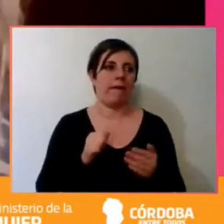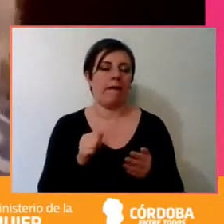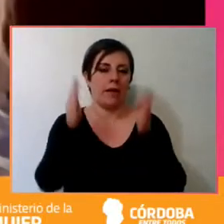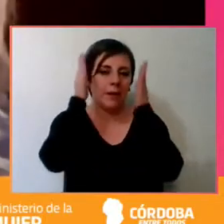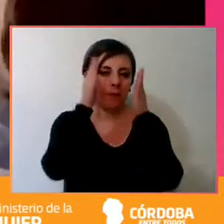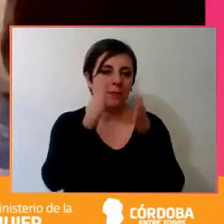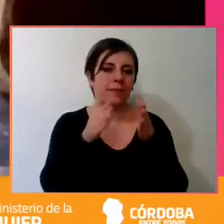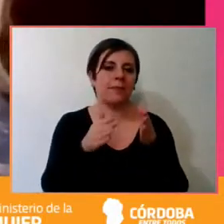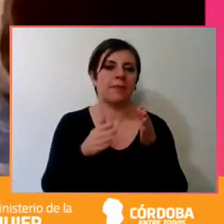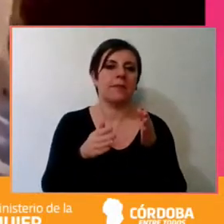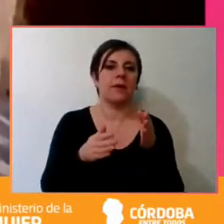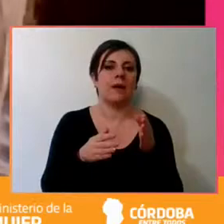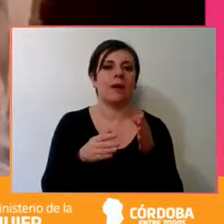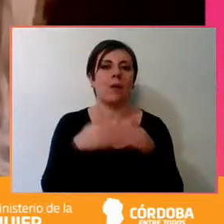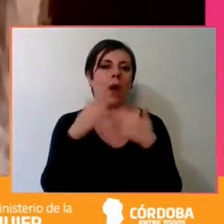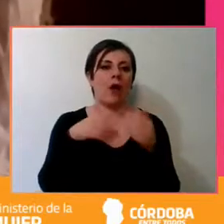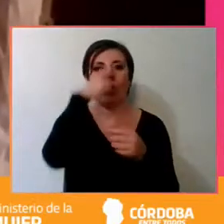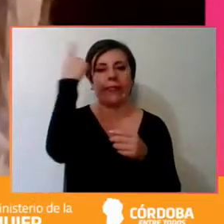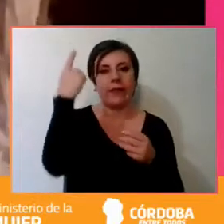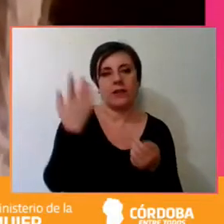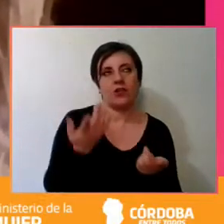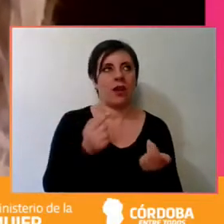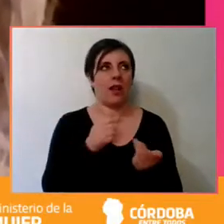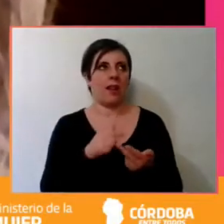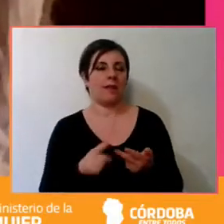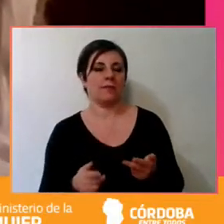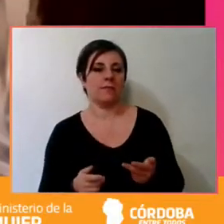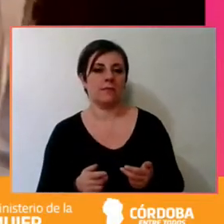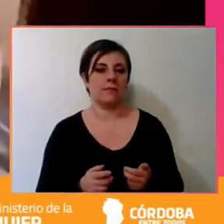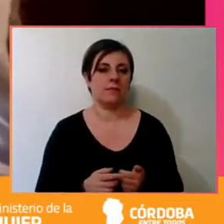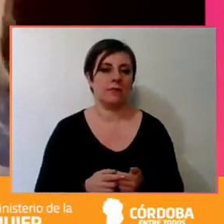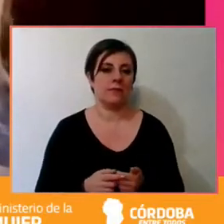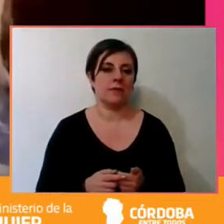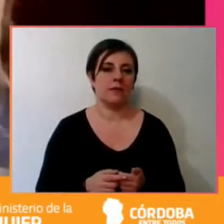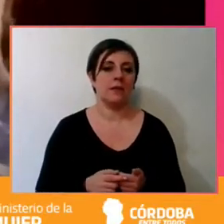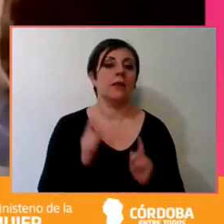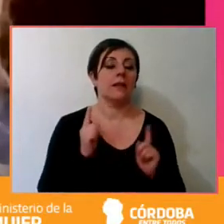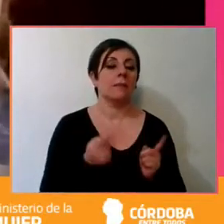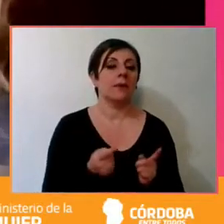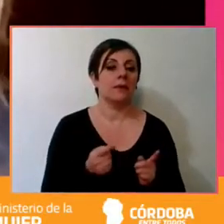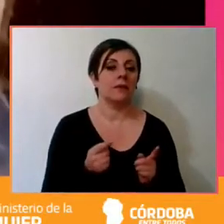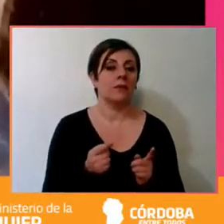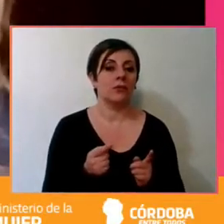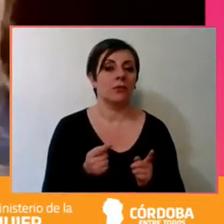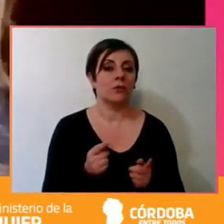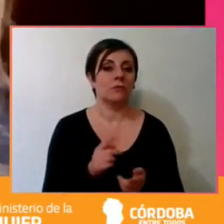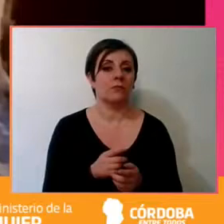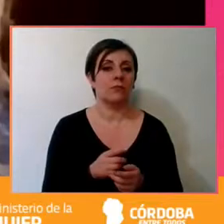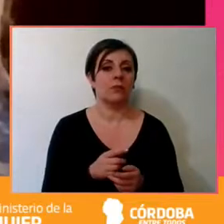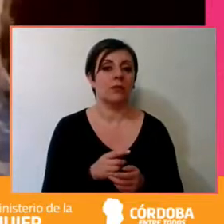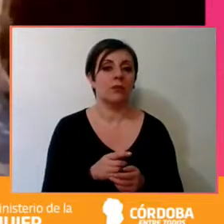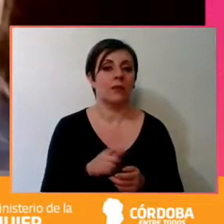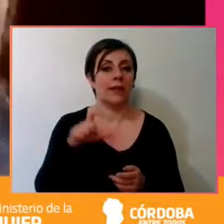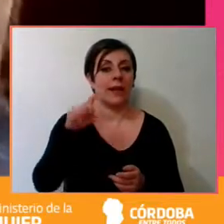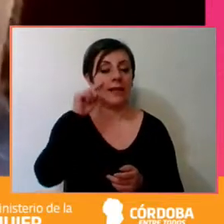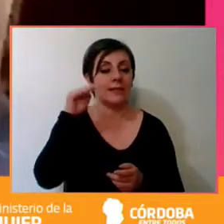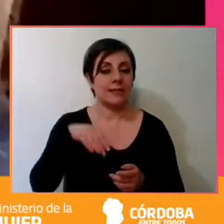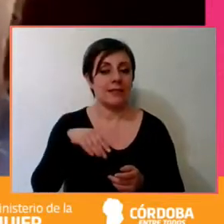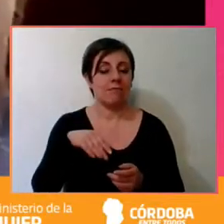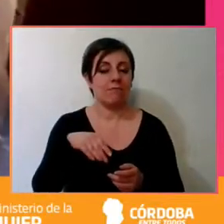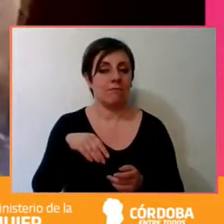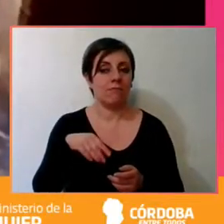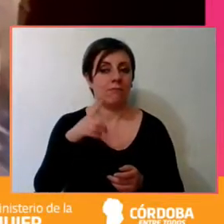órdenes y los juegos internacionales, y por eso un llamado también desde la Comisión Interamericana de Mujeres ha